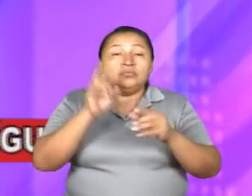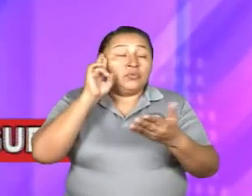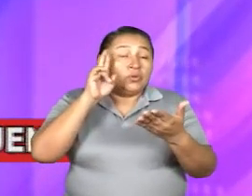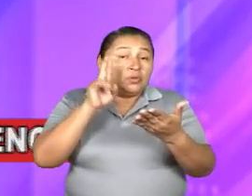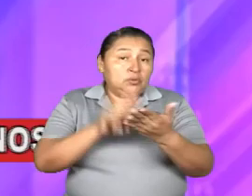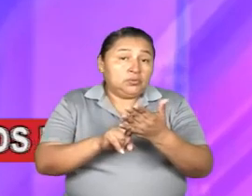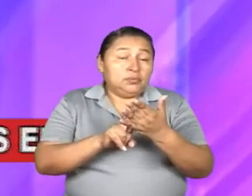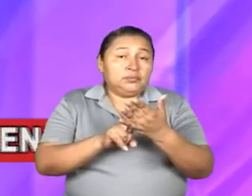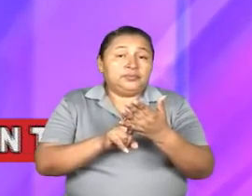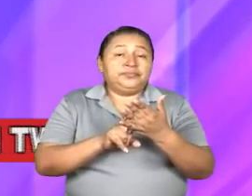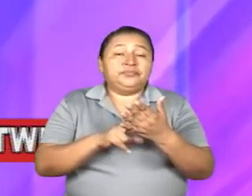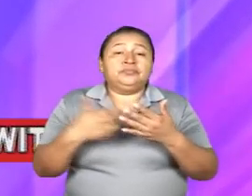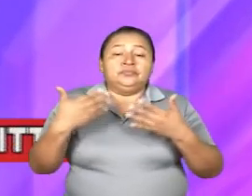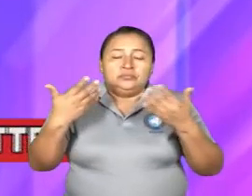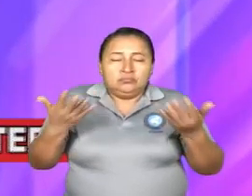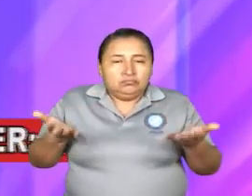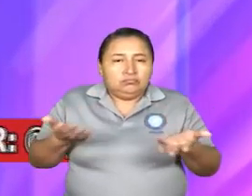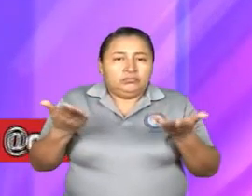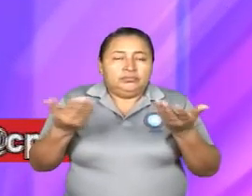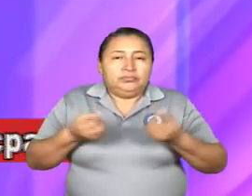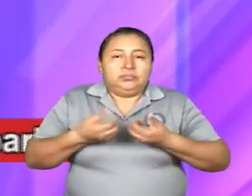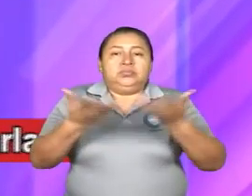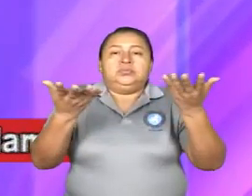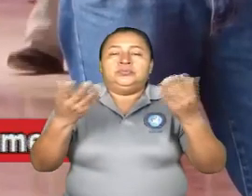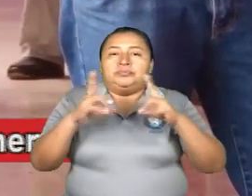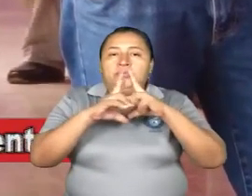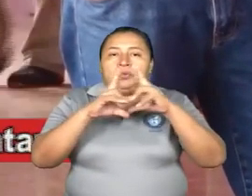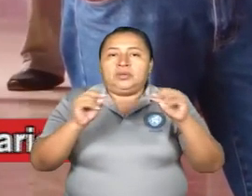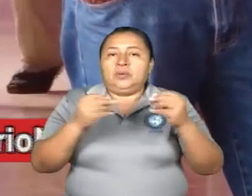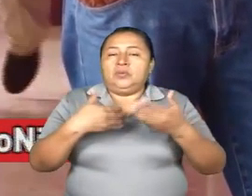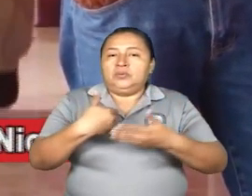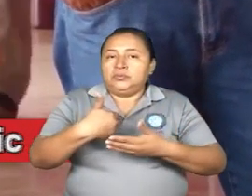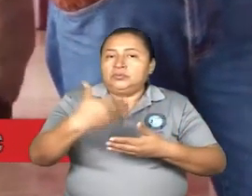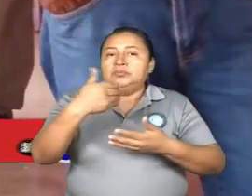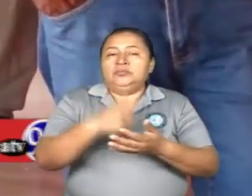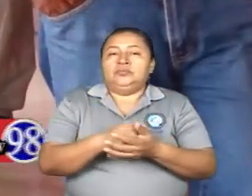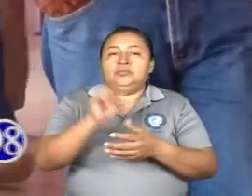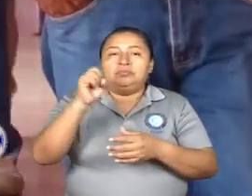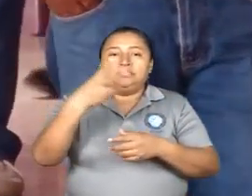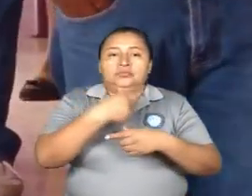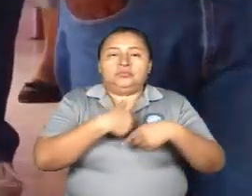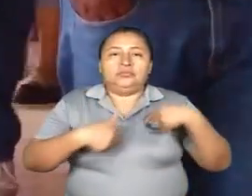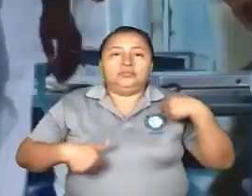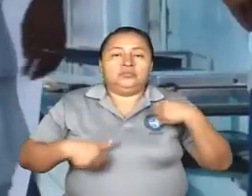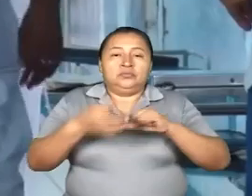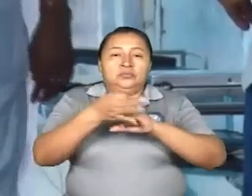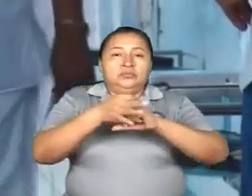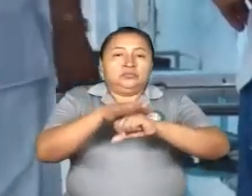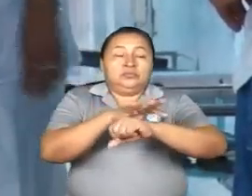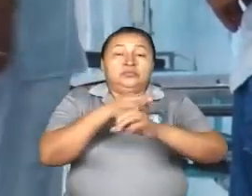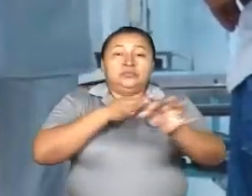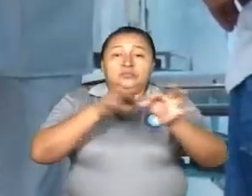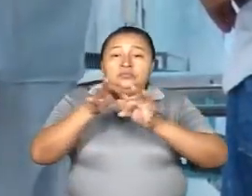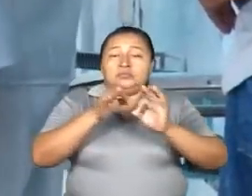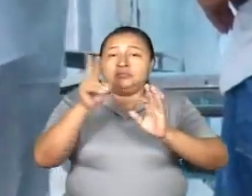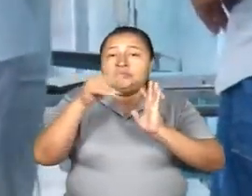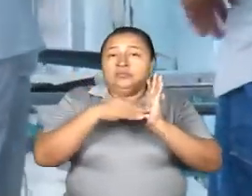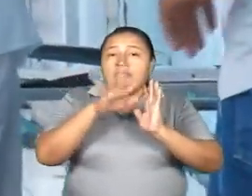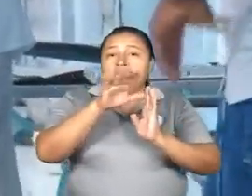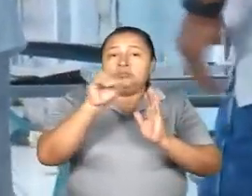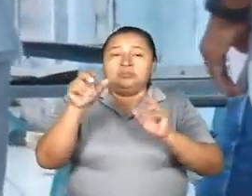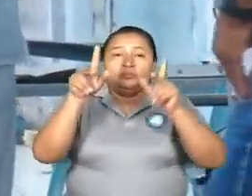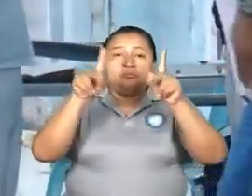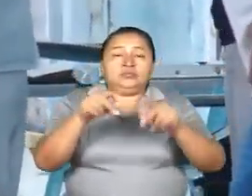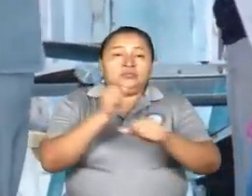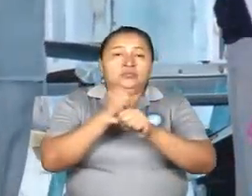estamos promoviendo nuestra Nicaragua. La vicepresidenta Rosario Murillo detalló que 2.500 trabajadores